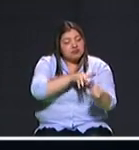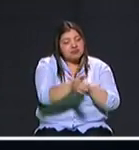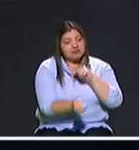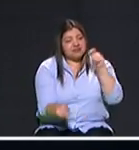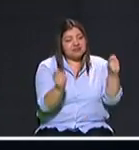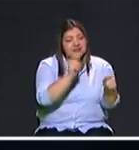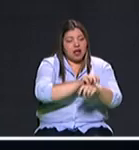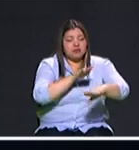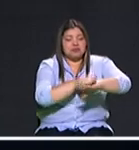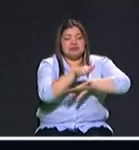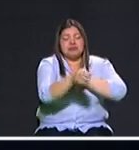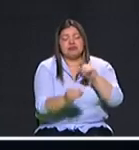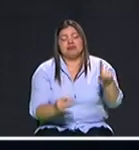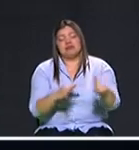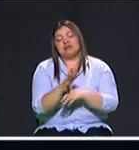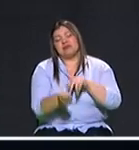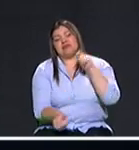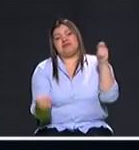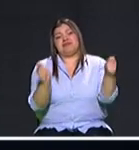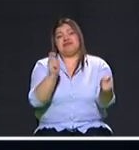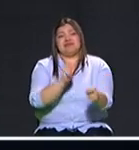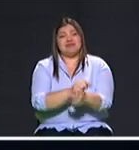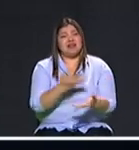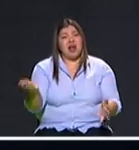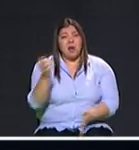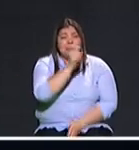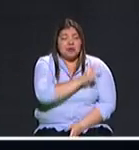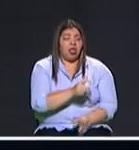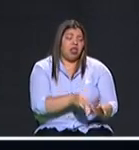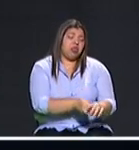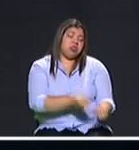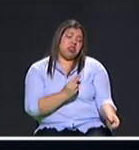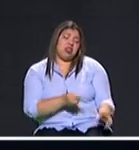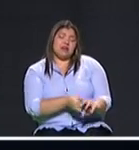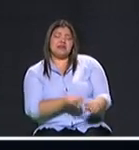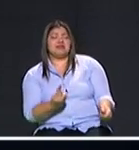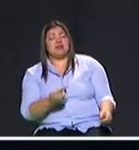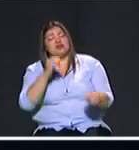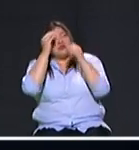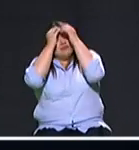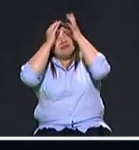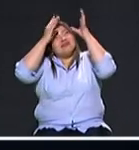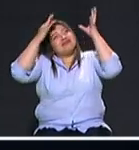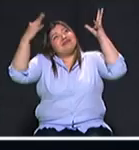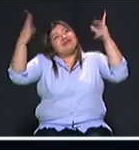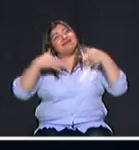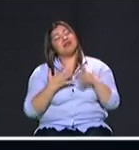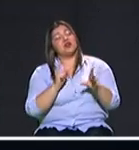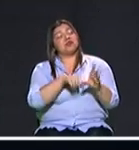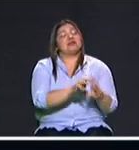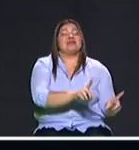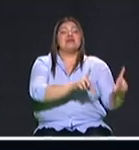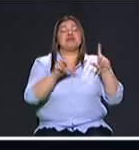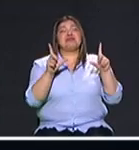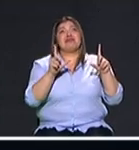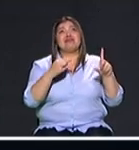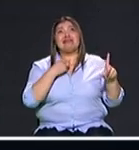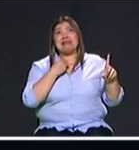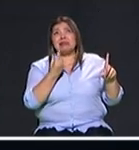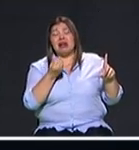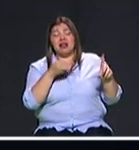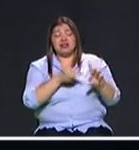ninguna persona en medellín tenga que renunciar a sus sueños un estudiante que renuncia a un ciudadano que renuncia a sus sueños